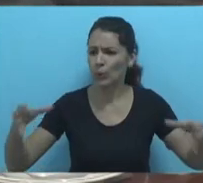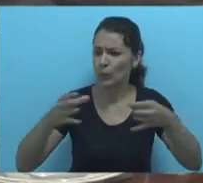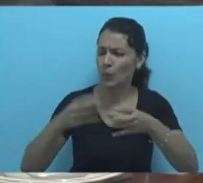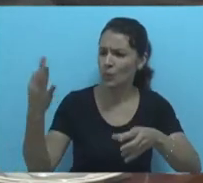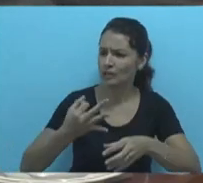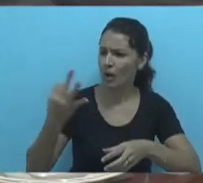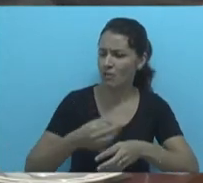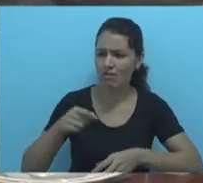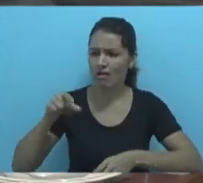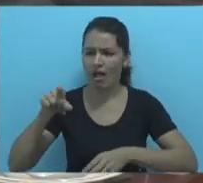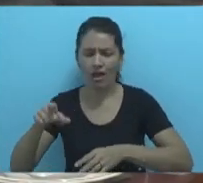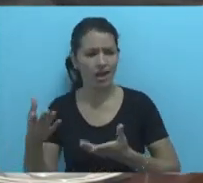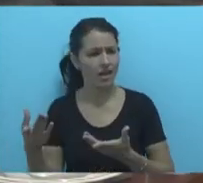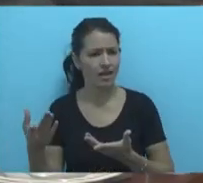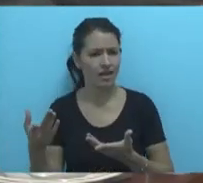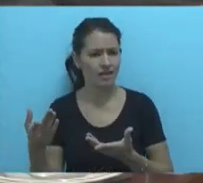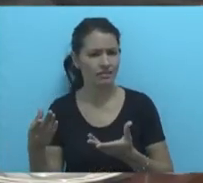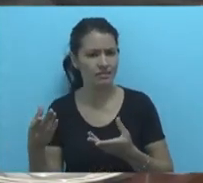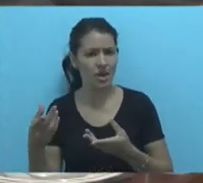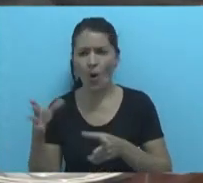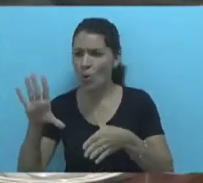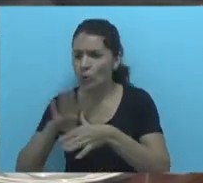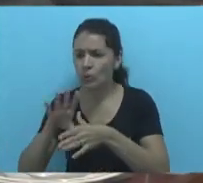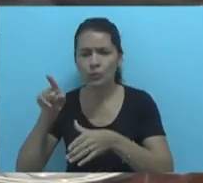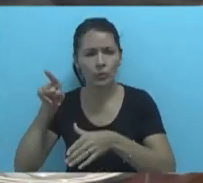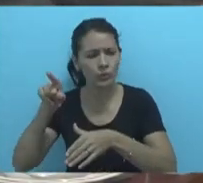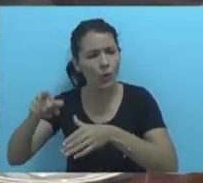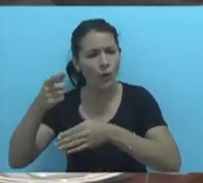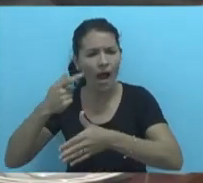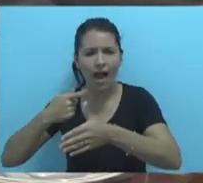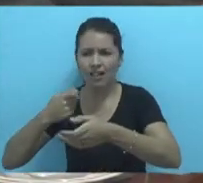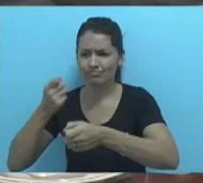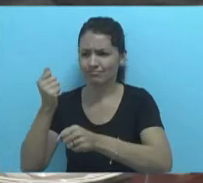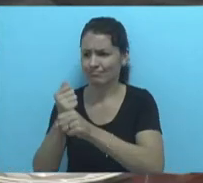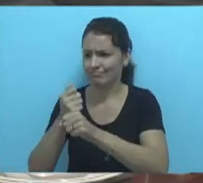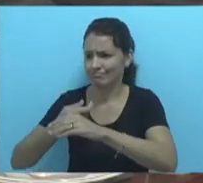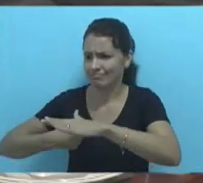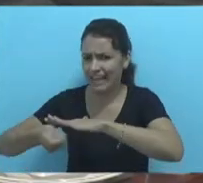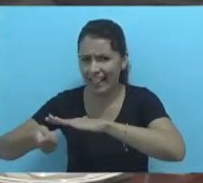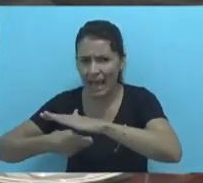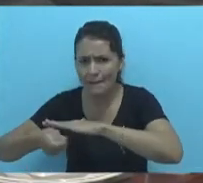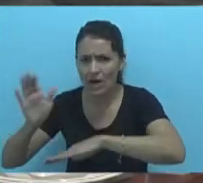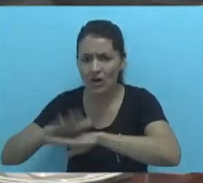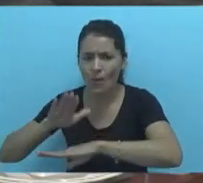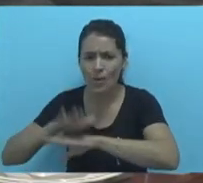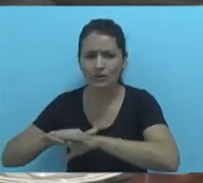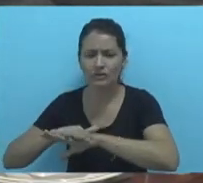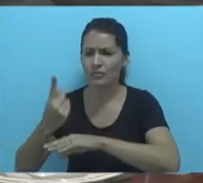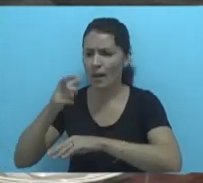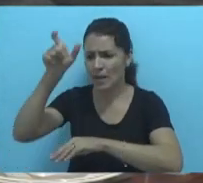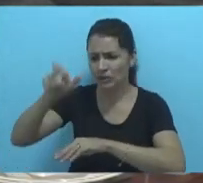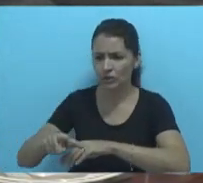reunión, a todos los actores institucionales que participaron de esa reunión, porque nos parece que una